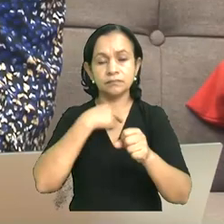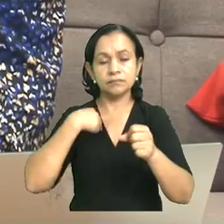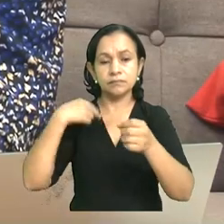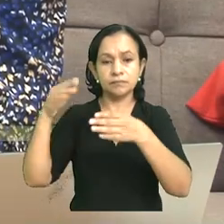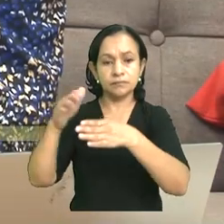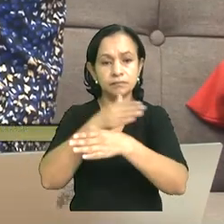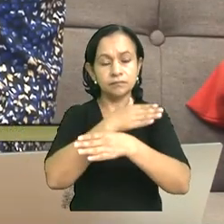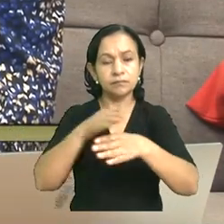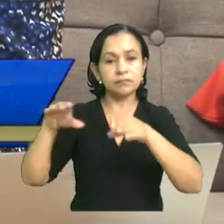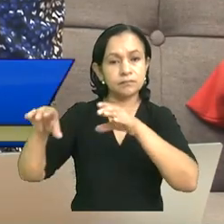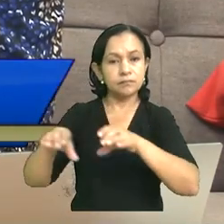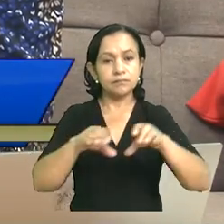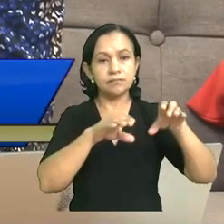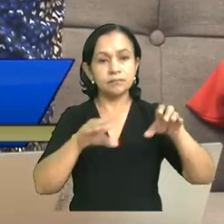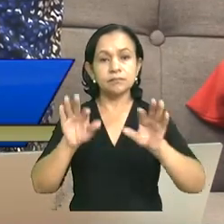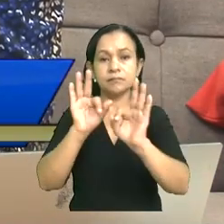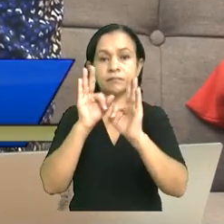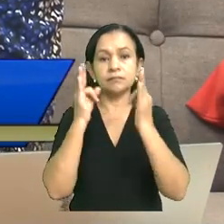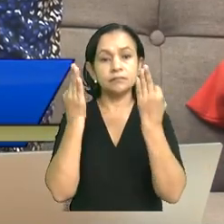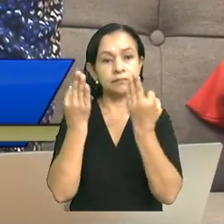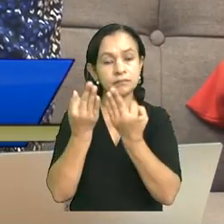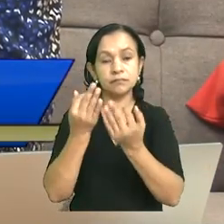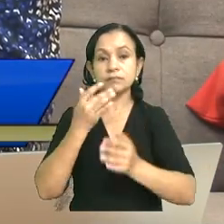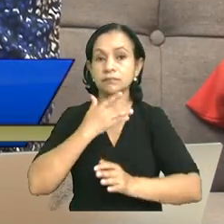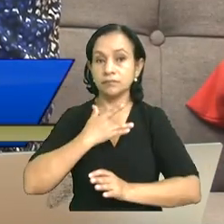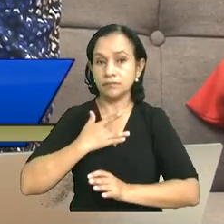gestiones que las familias requieran y